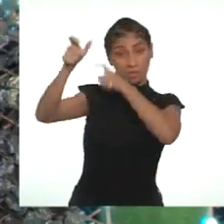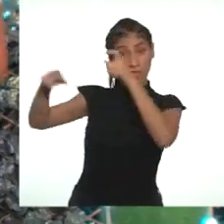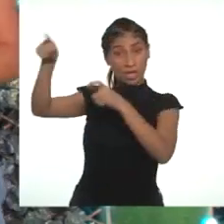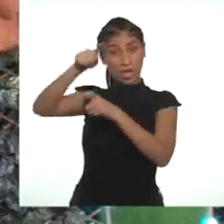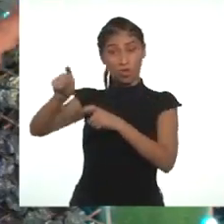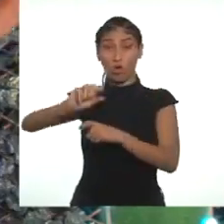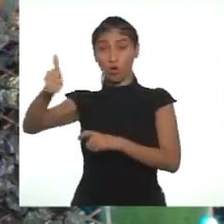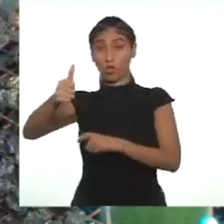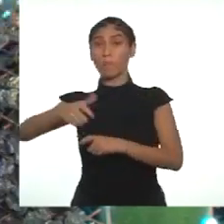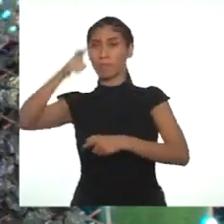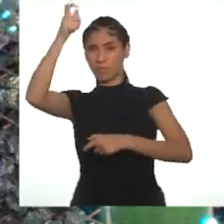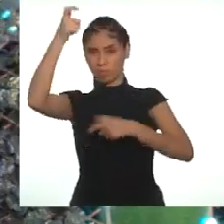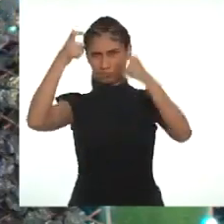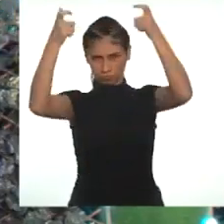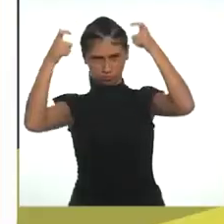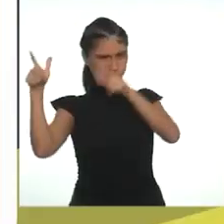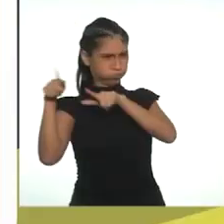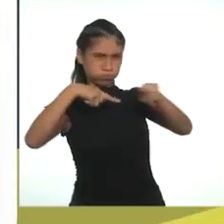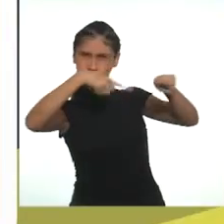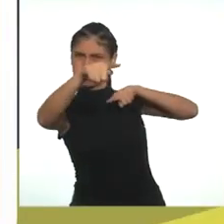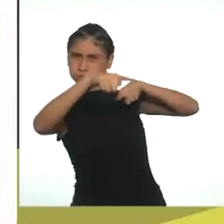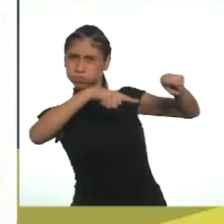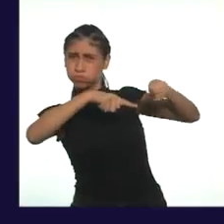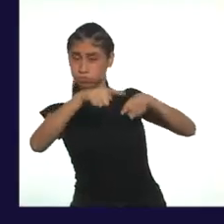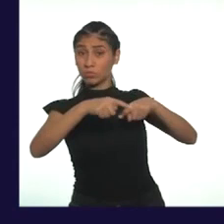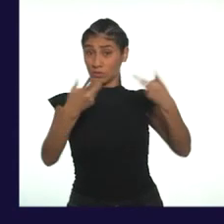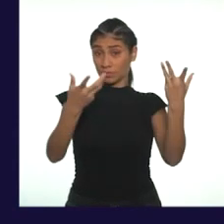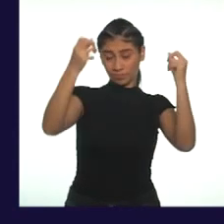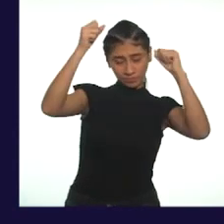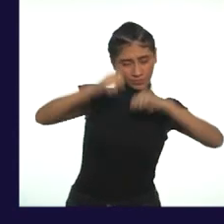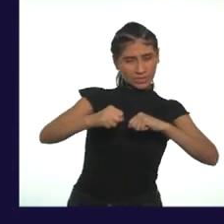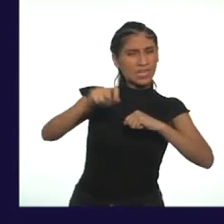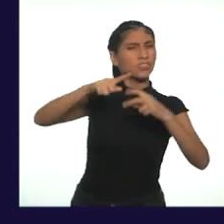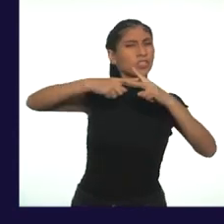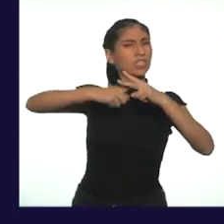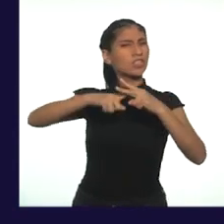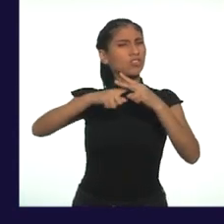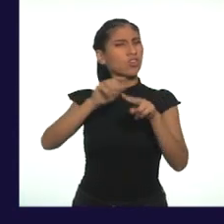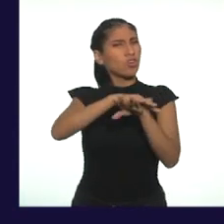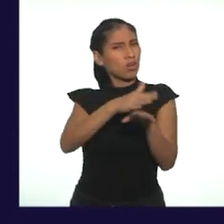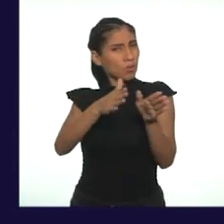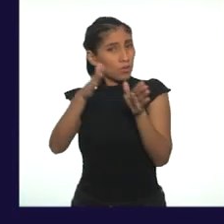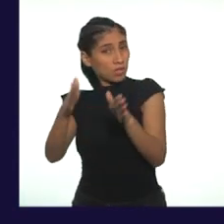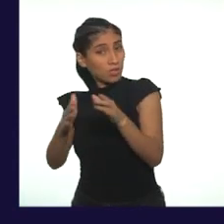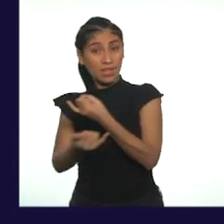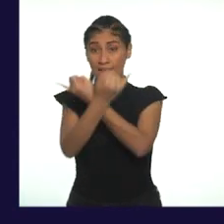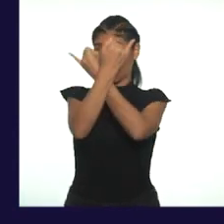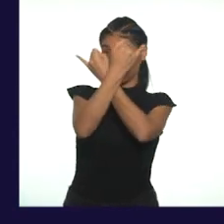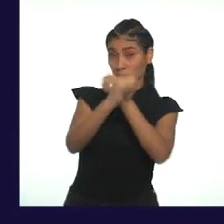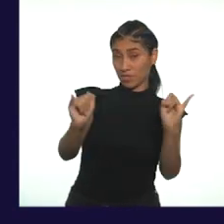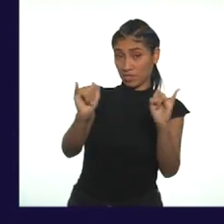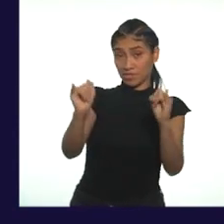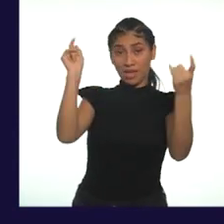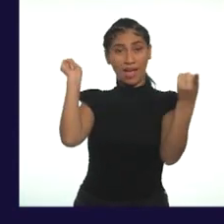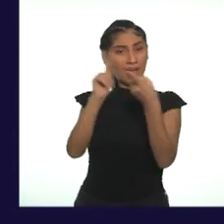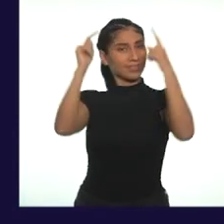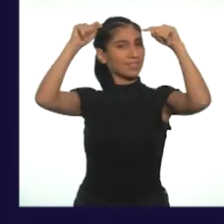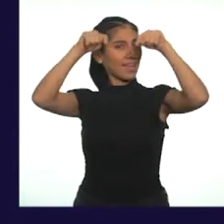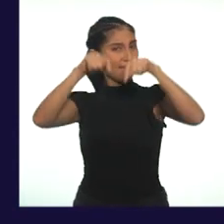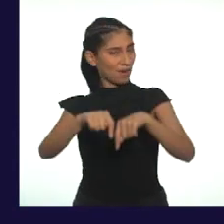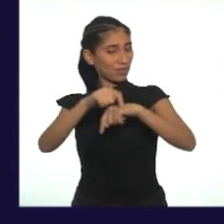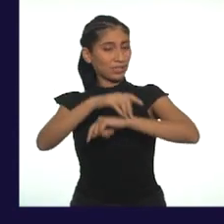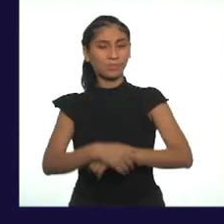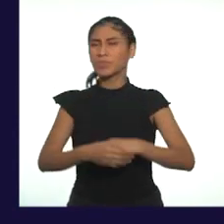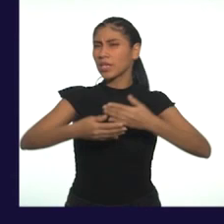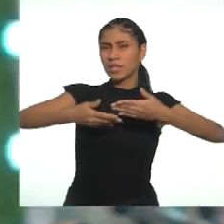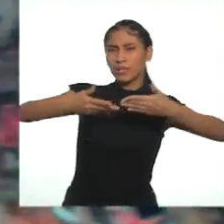pobladores. ¿Verdad, profesora? Es correcto, Yasmín. Ese periodo inició con el proceso de la independencia y dura hasta